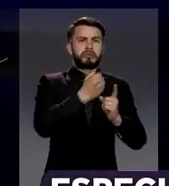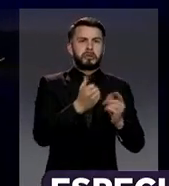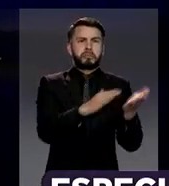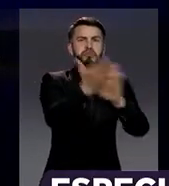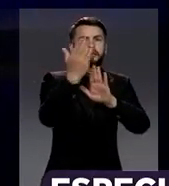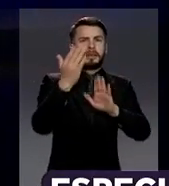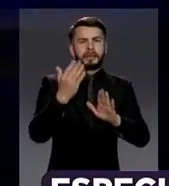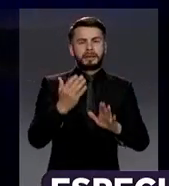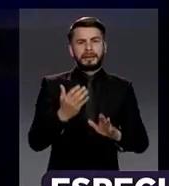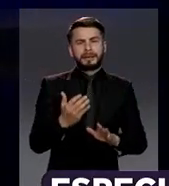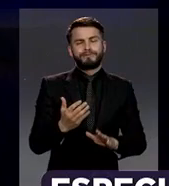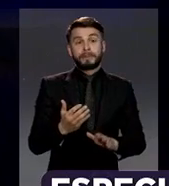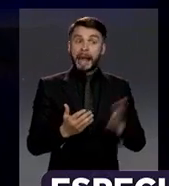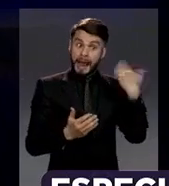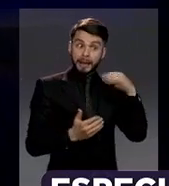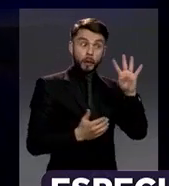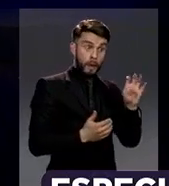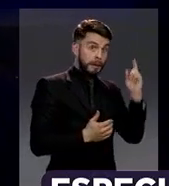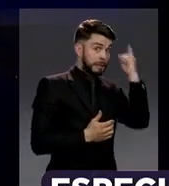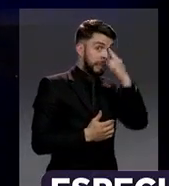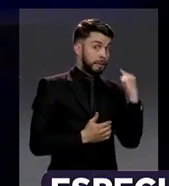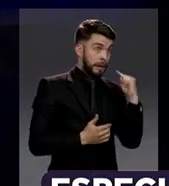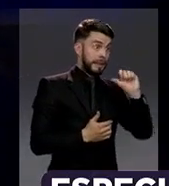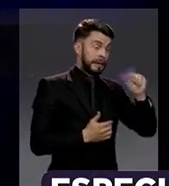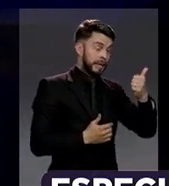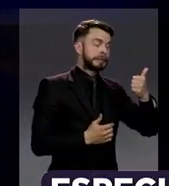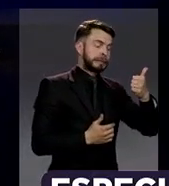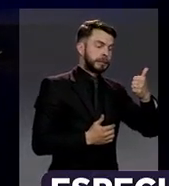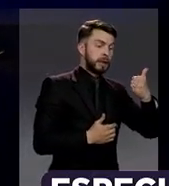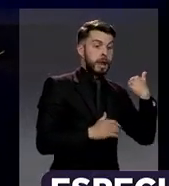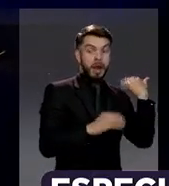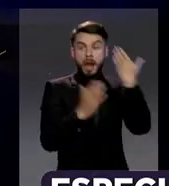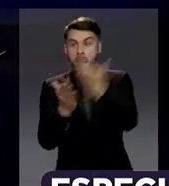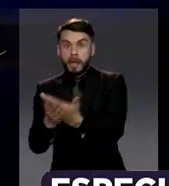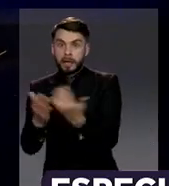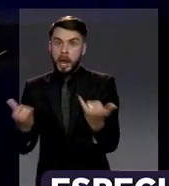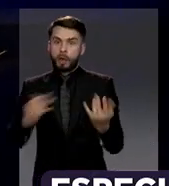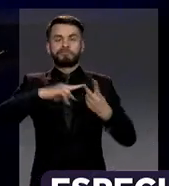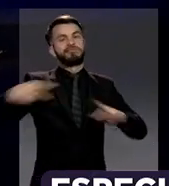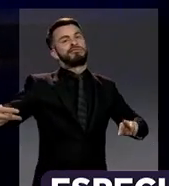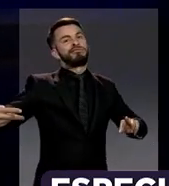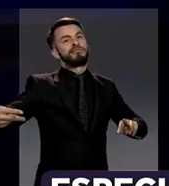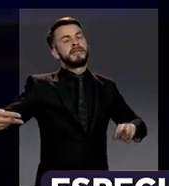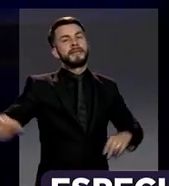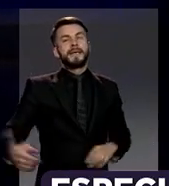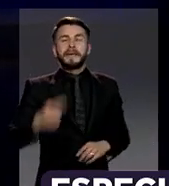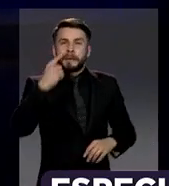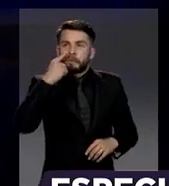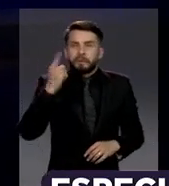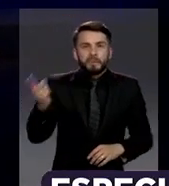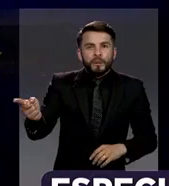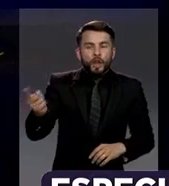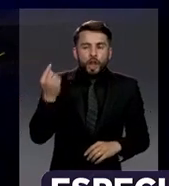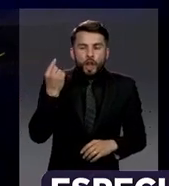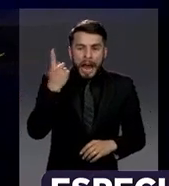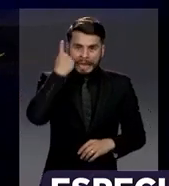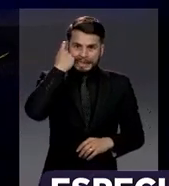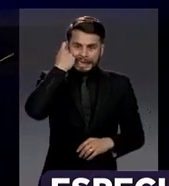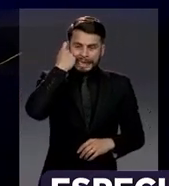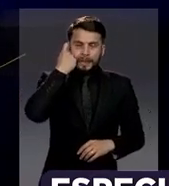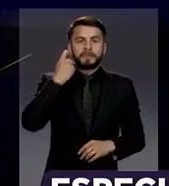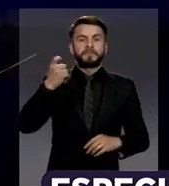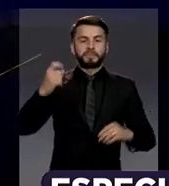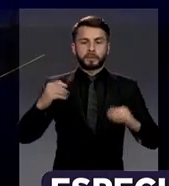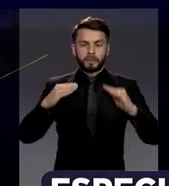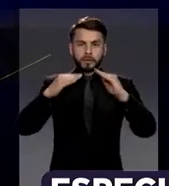película del contrario entonces resulta que unos policías en el cai la aurora en usme que no alcanzaron a retirarse para no confrontarse